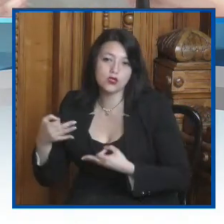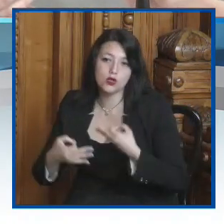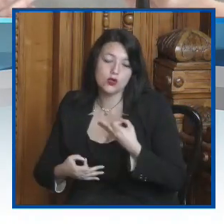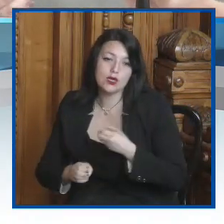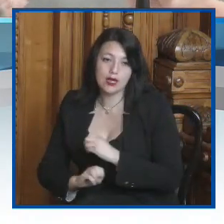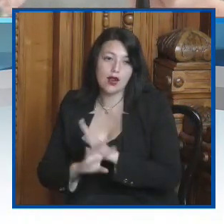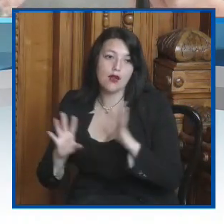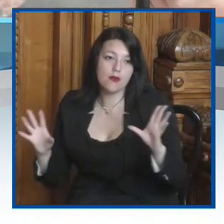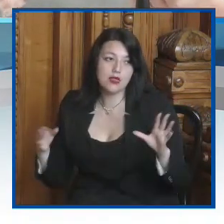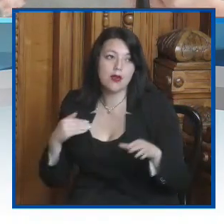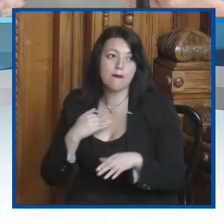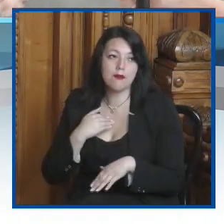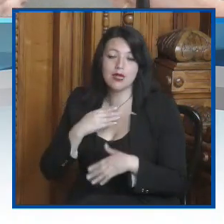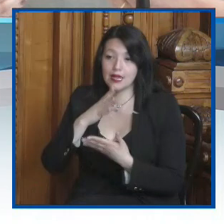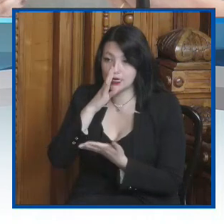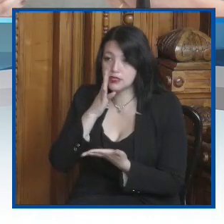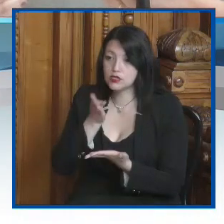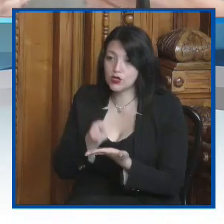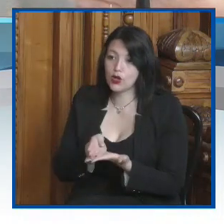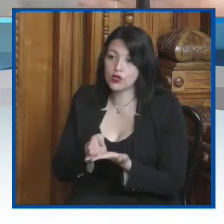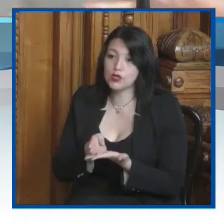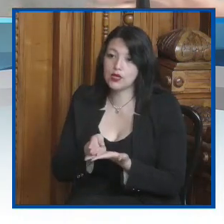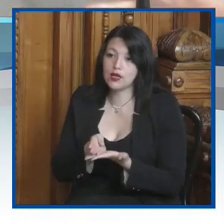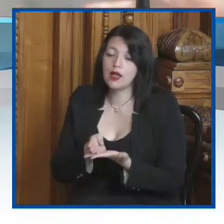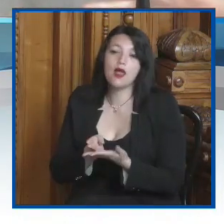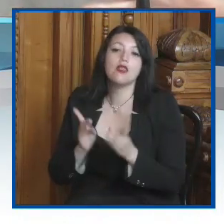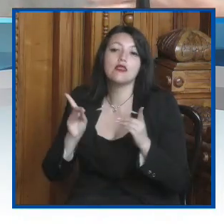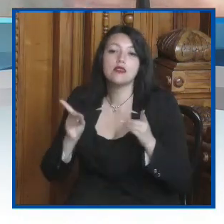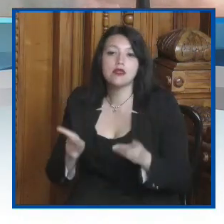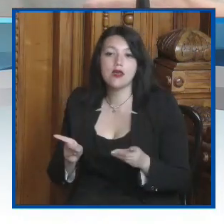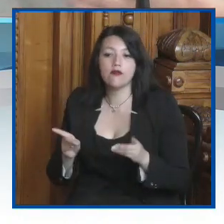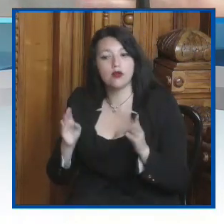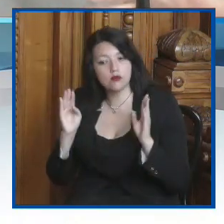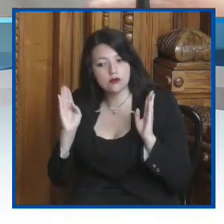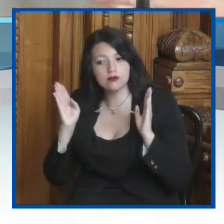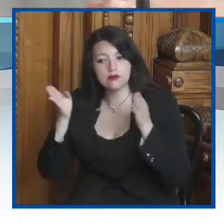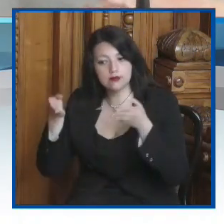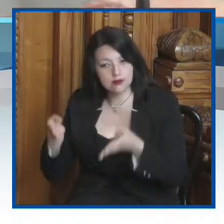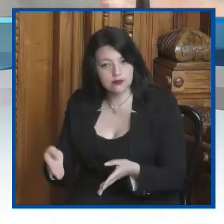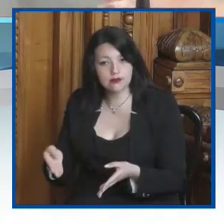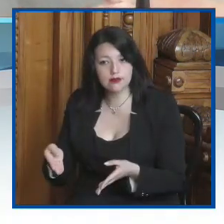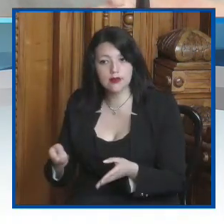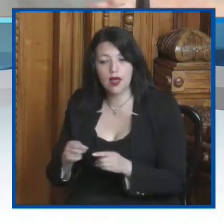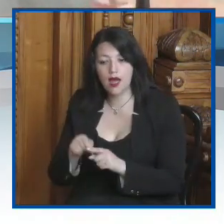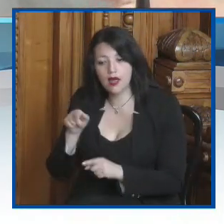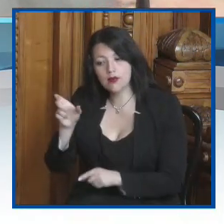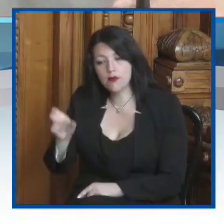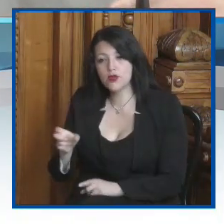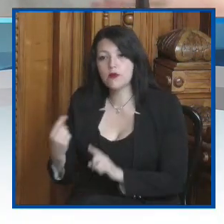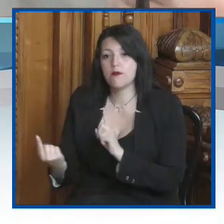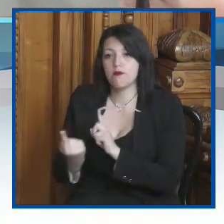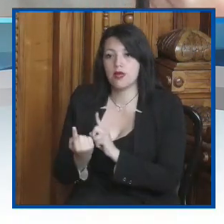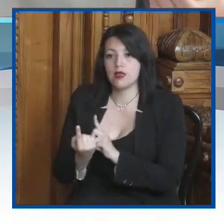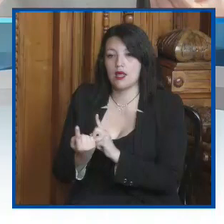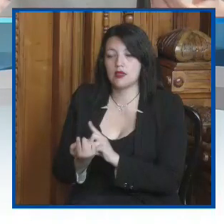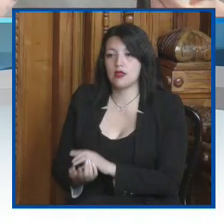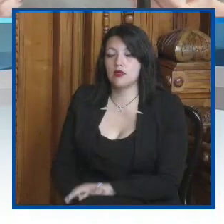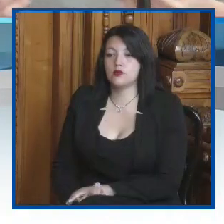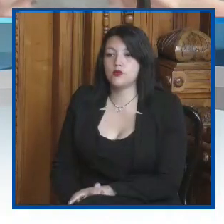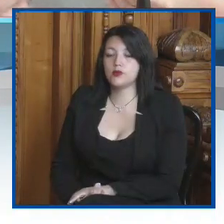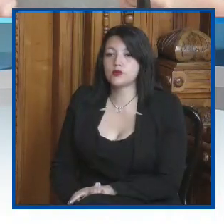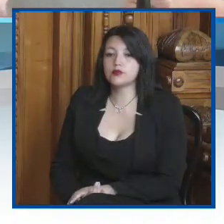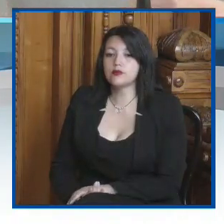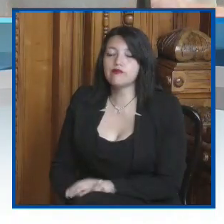mi decisión tiene que estar destinada a que me entienda a esa persona. Más allá de